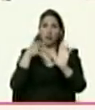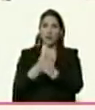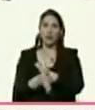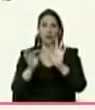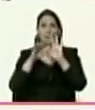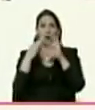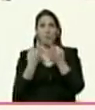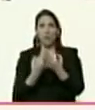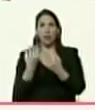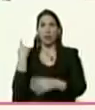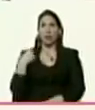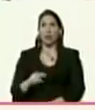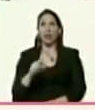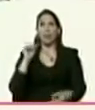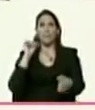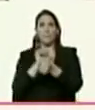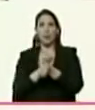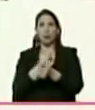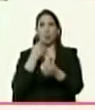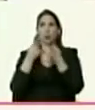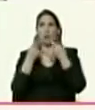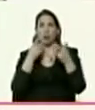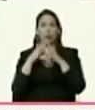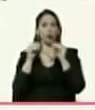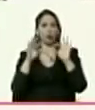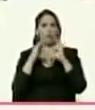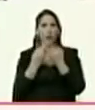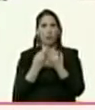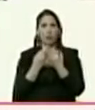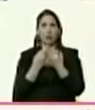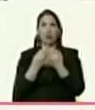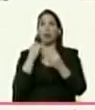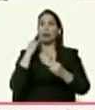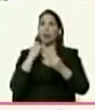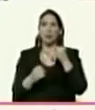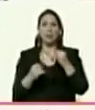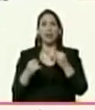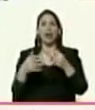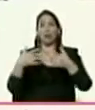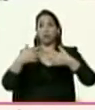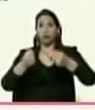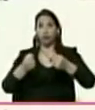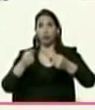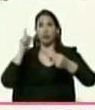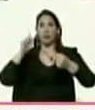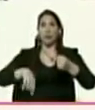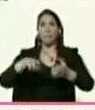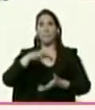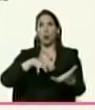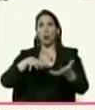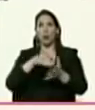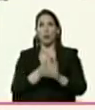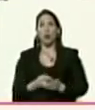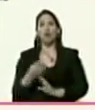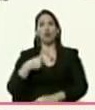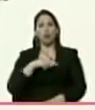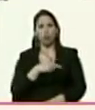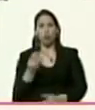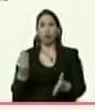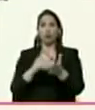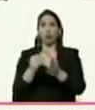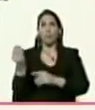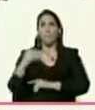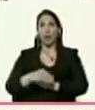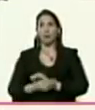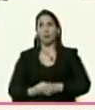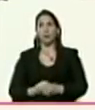familias tener un preso político. Toda la familia termina siendo prisionera de esa circunstancia. Nosotros una vez más hoy